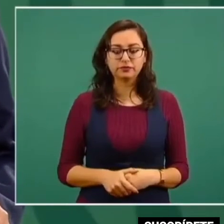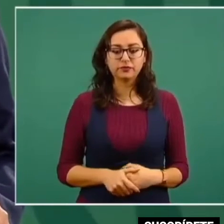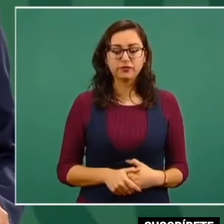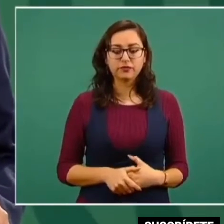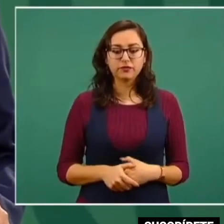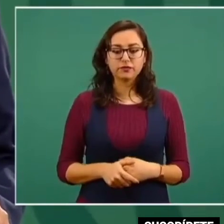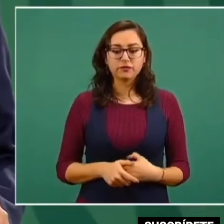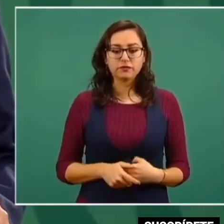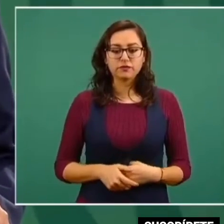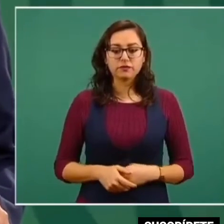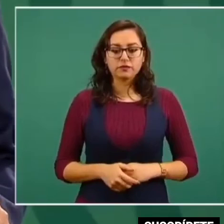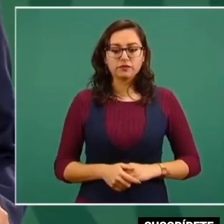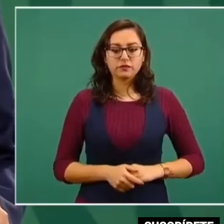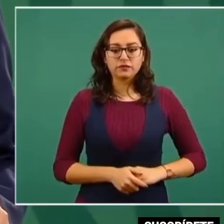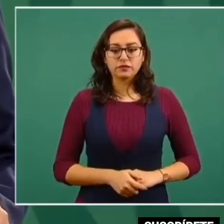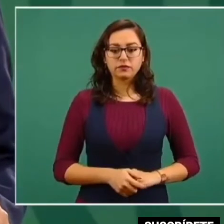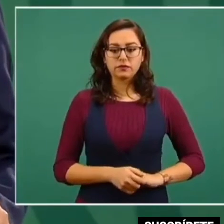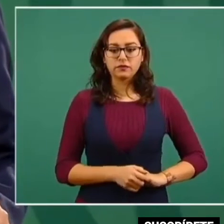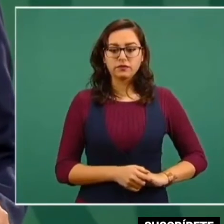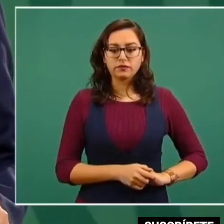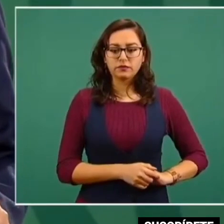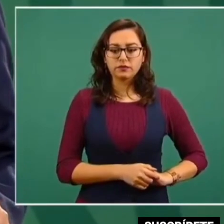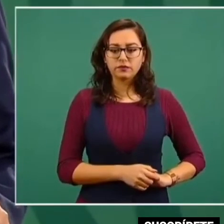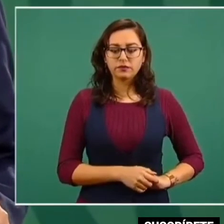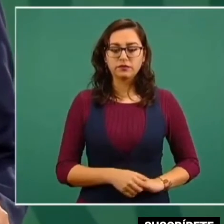consultado, revisado,